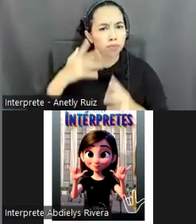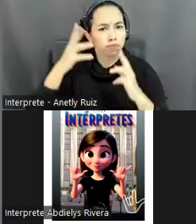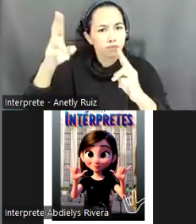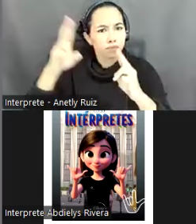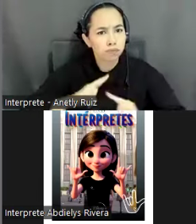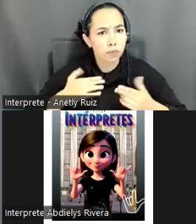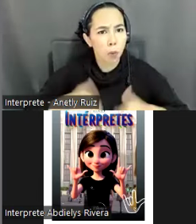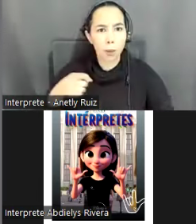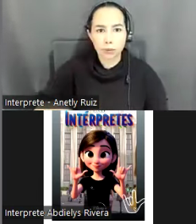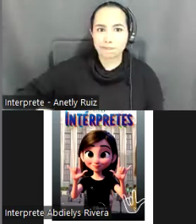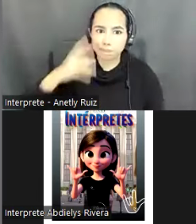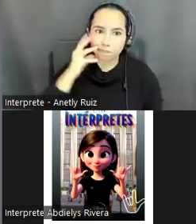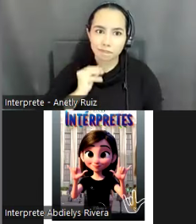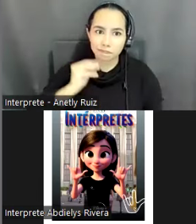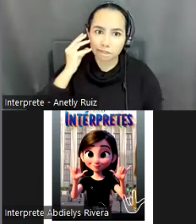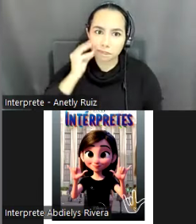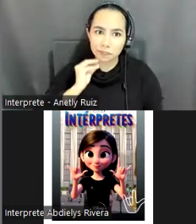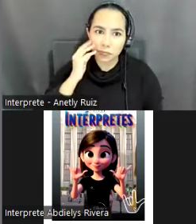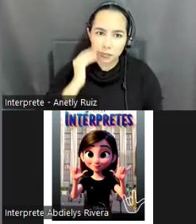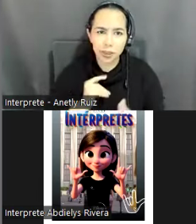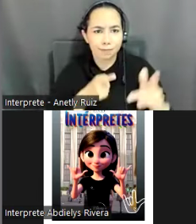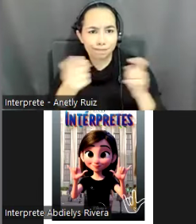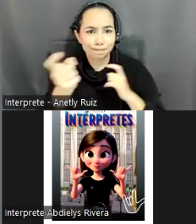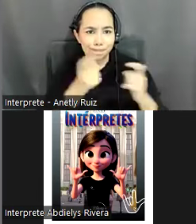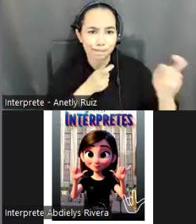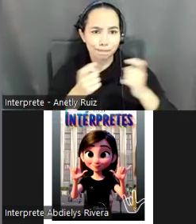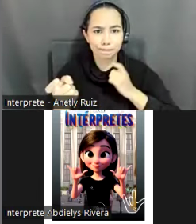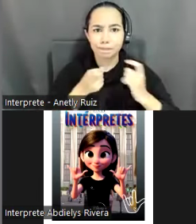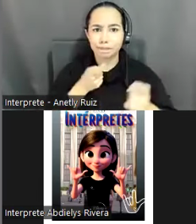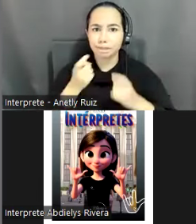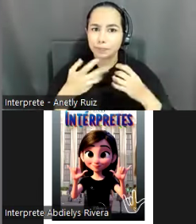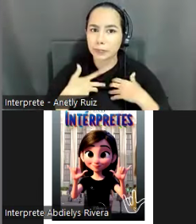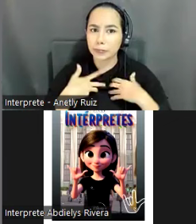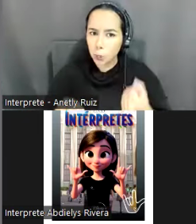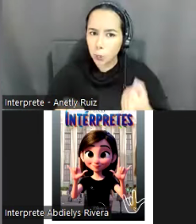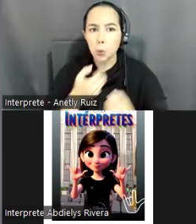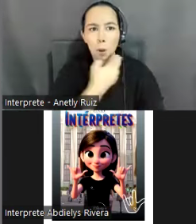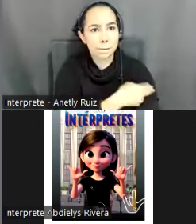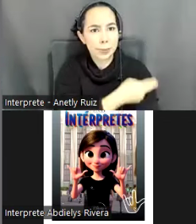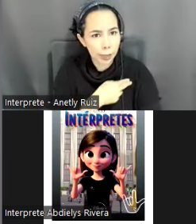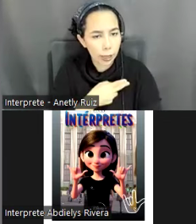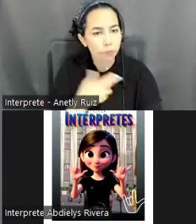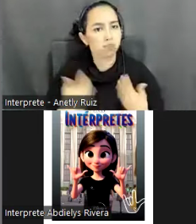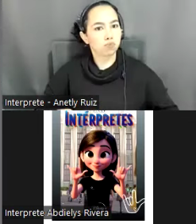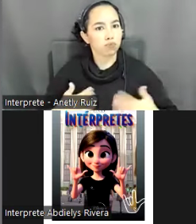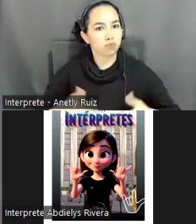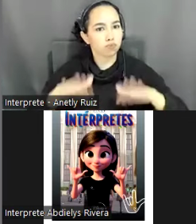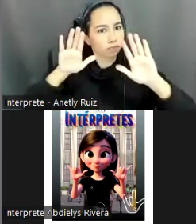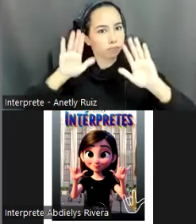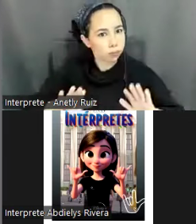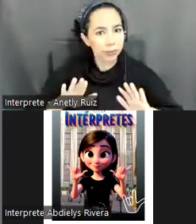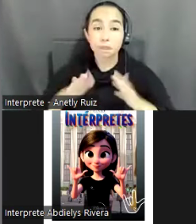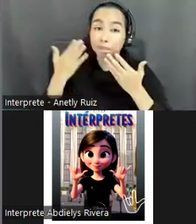experiencia, ¿verdad?, ejerciendo en la parte de lo que es la parte administrativa, valga la redundancia, de hospitales. Así que, licenciada, le